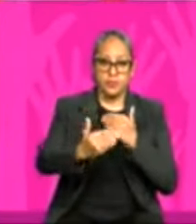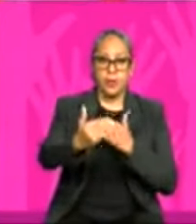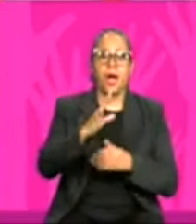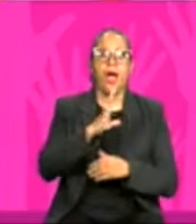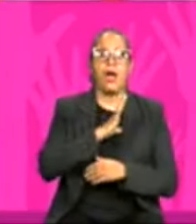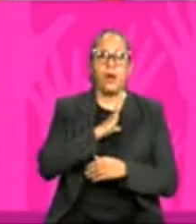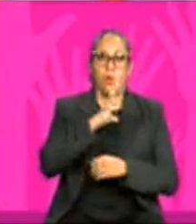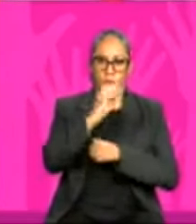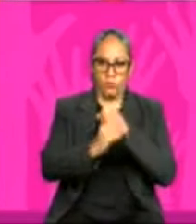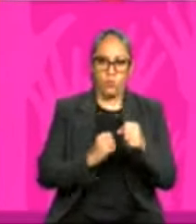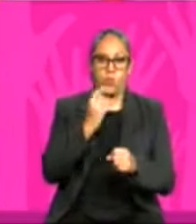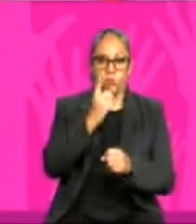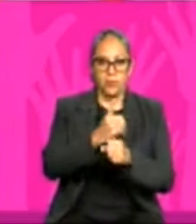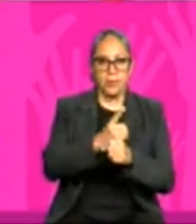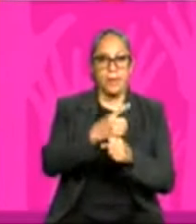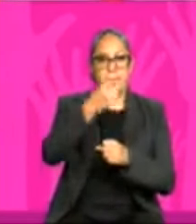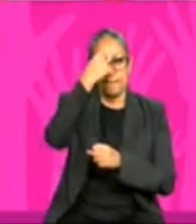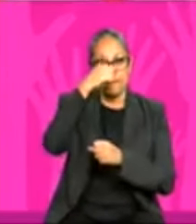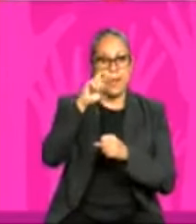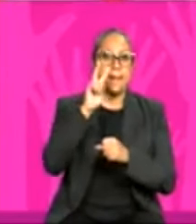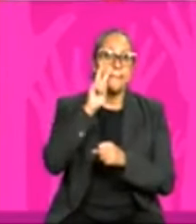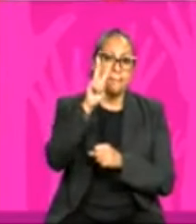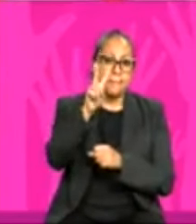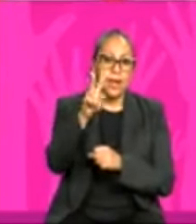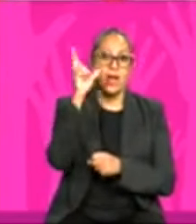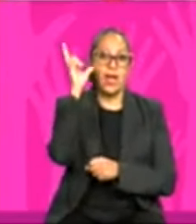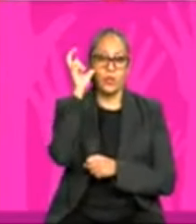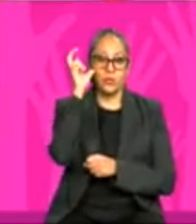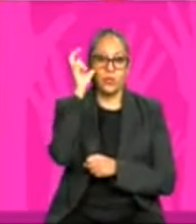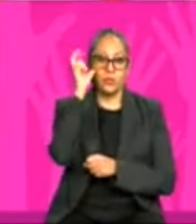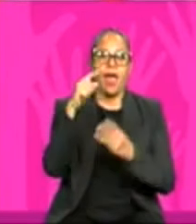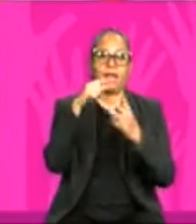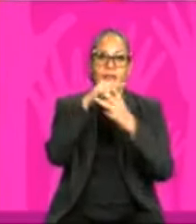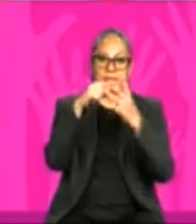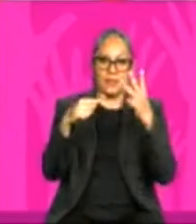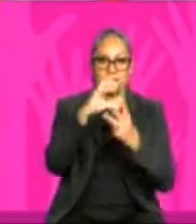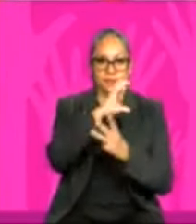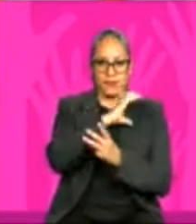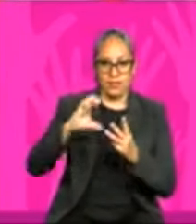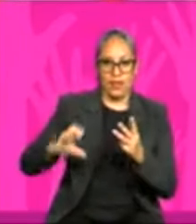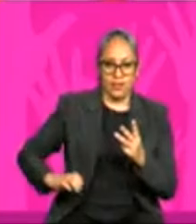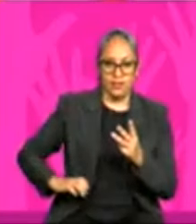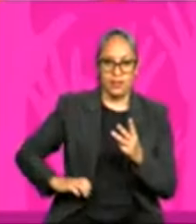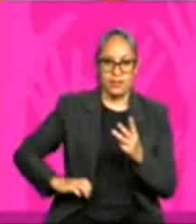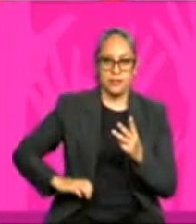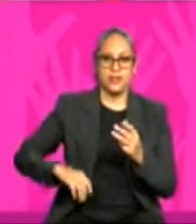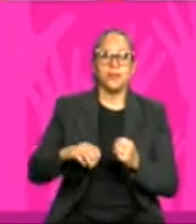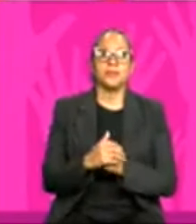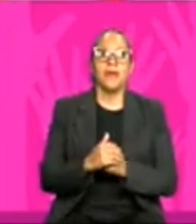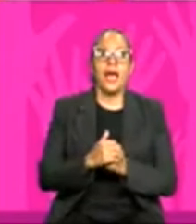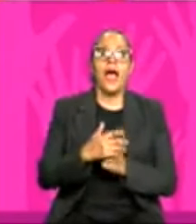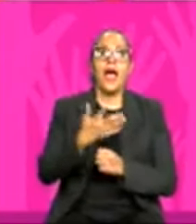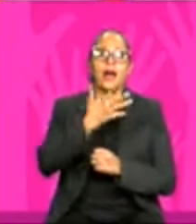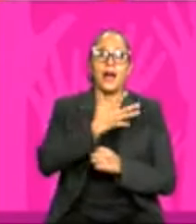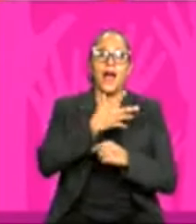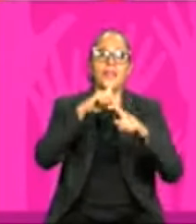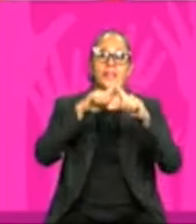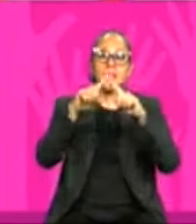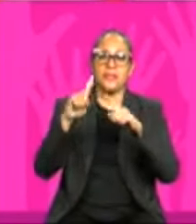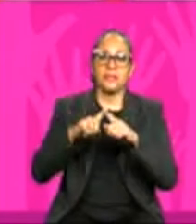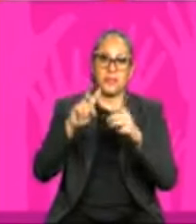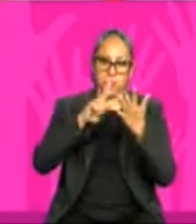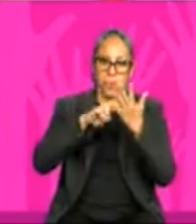oportunidad de ver y escuchar a las tres candidatas, quienes encabezan diferentes proyectos